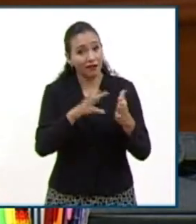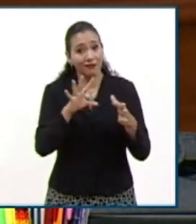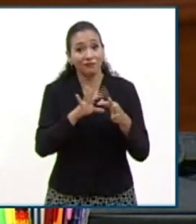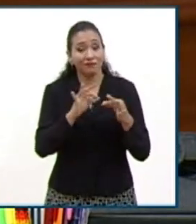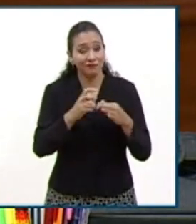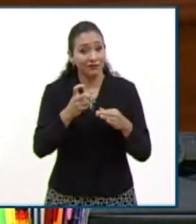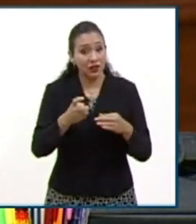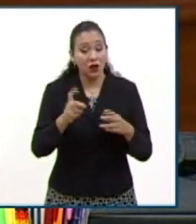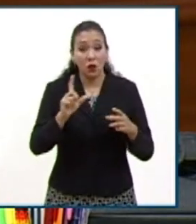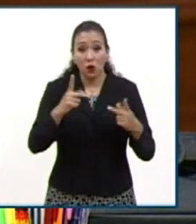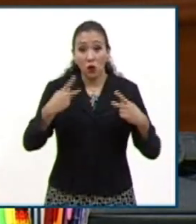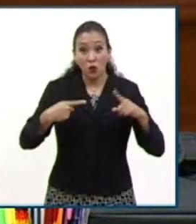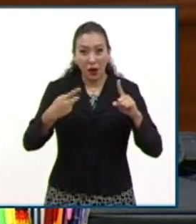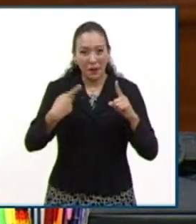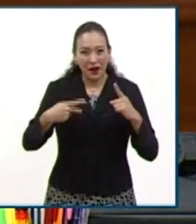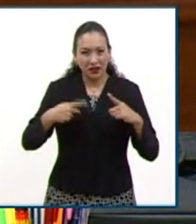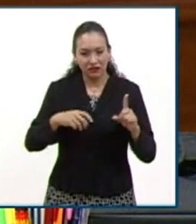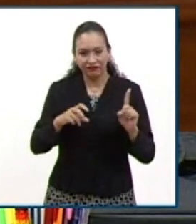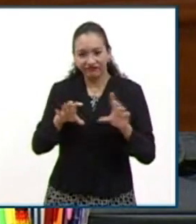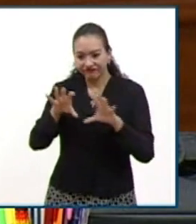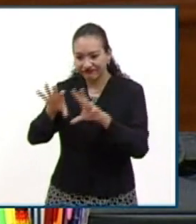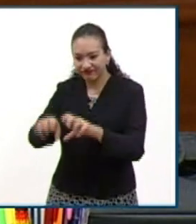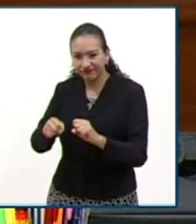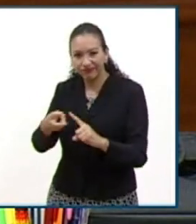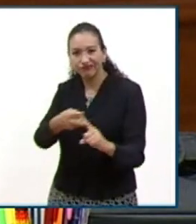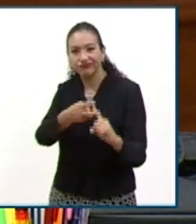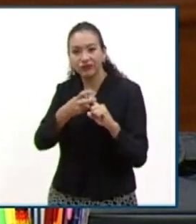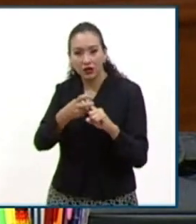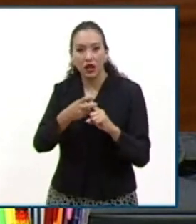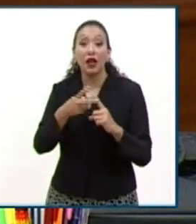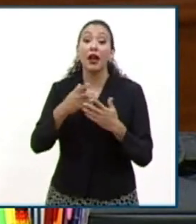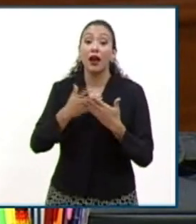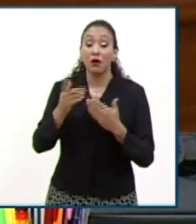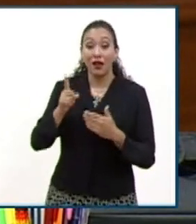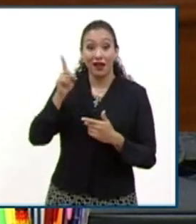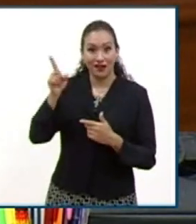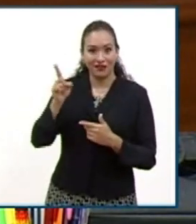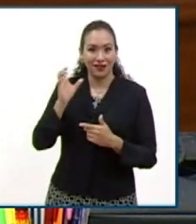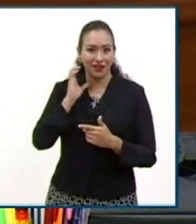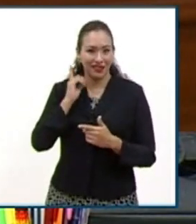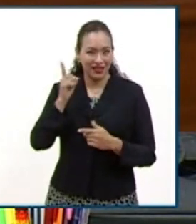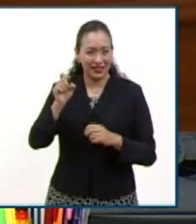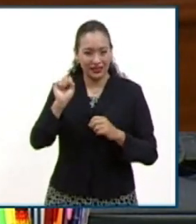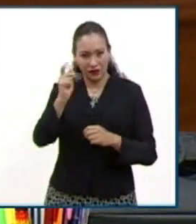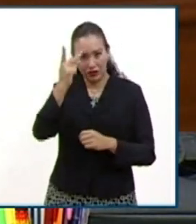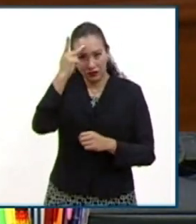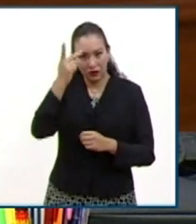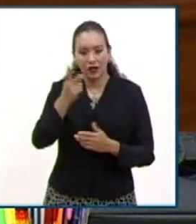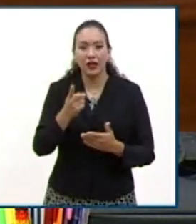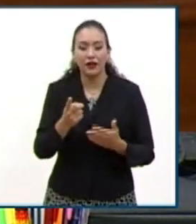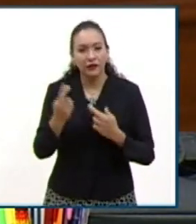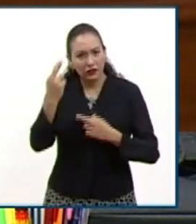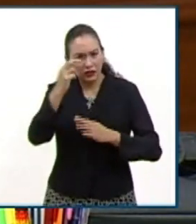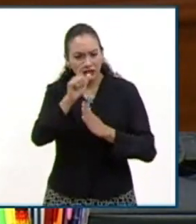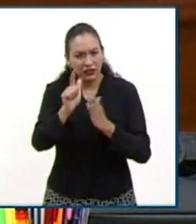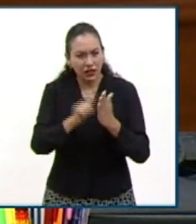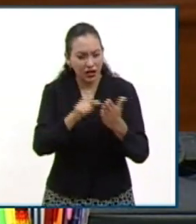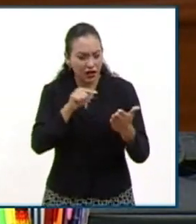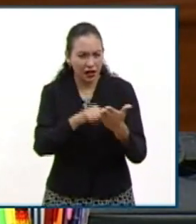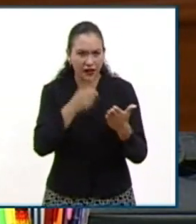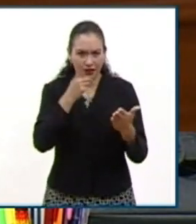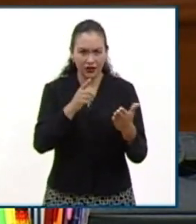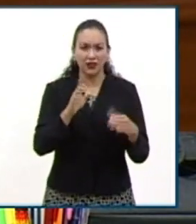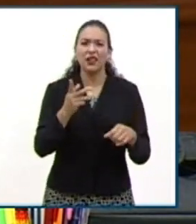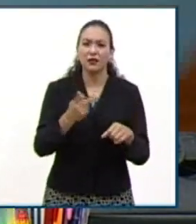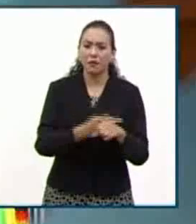lo que con esto, el Congreso de San Luis Potosí transgredió la atribución que corresponde de manera exclusiva al Congreso